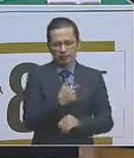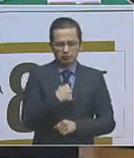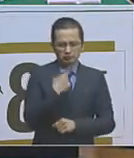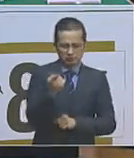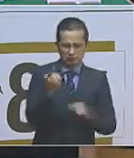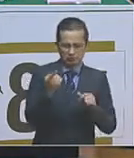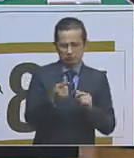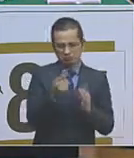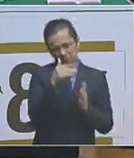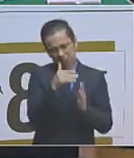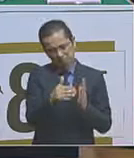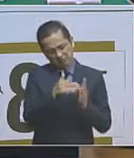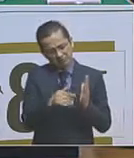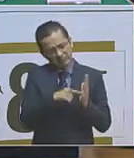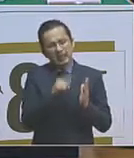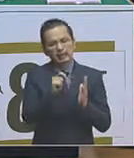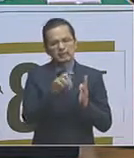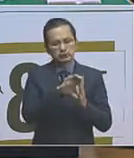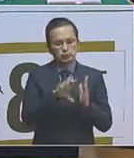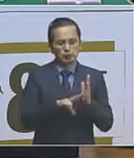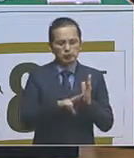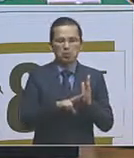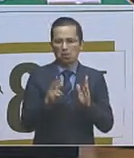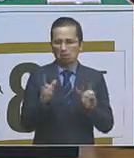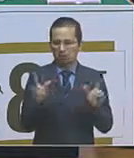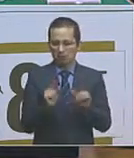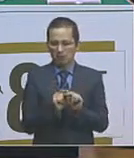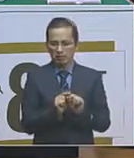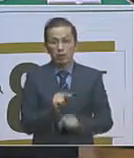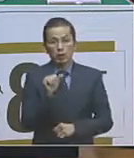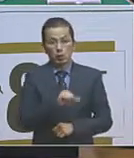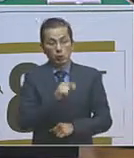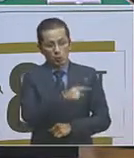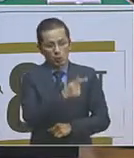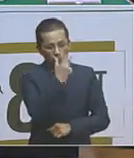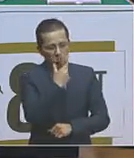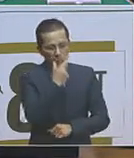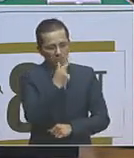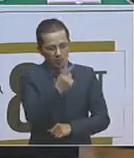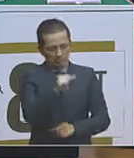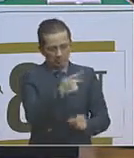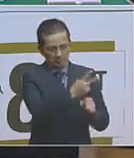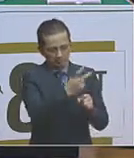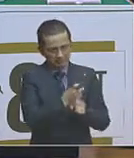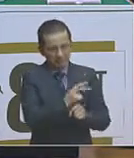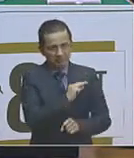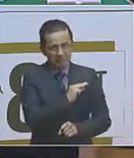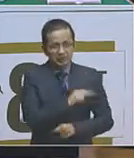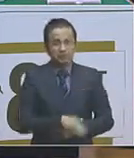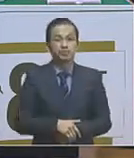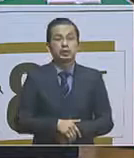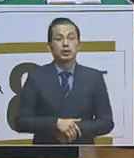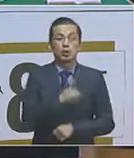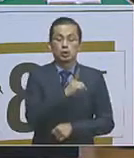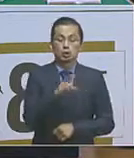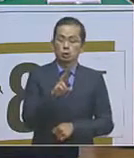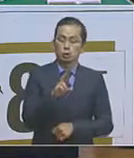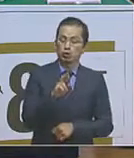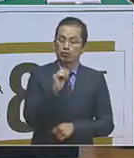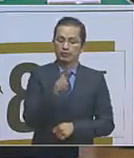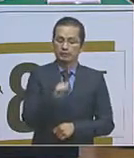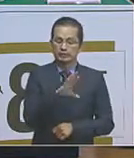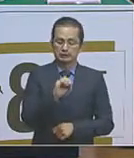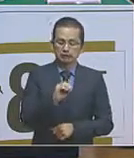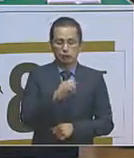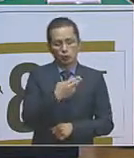breve currículum de quién es hoy nuestro invitado especial el doctor francisco javier guerrero aguirre es doctor en